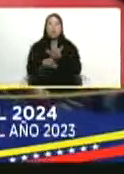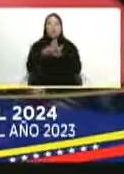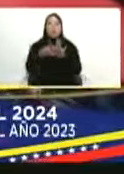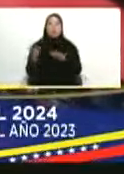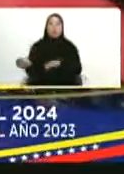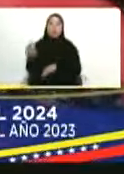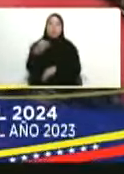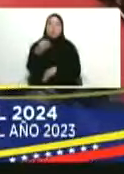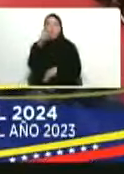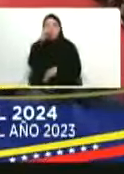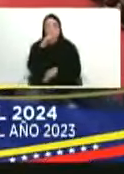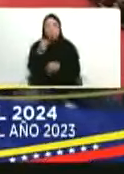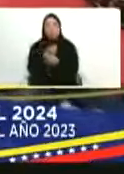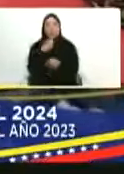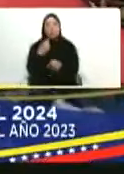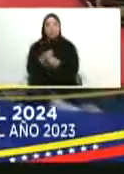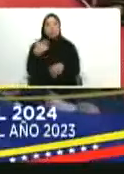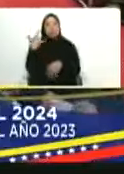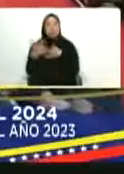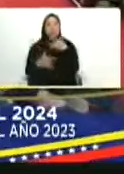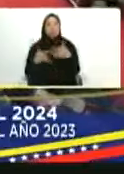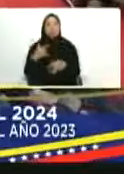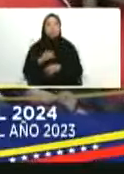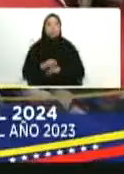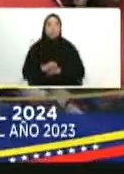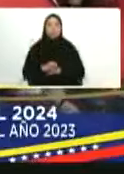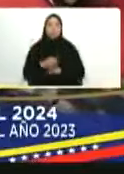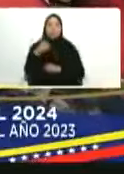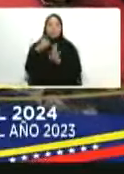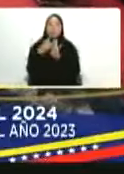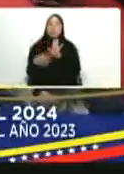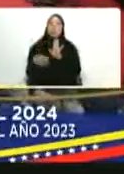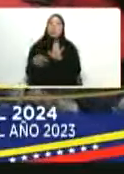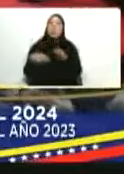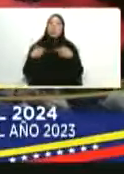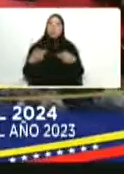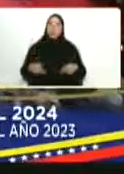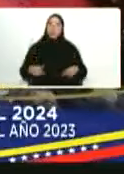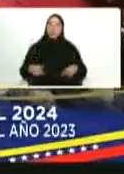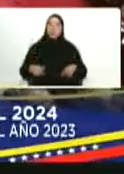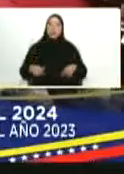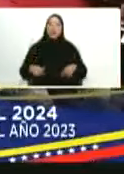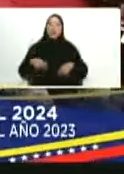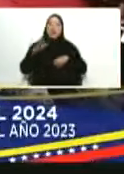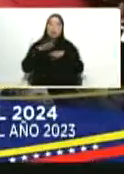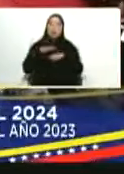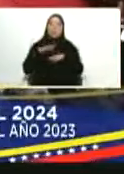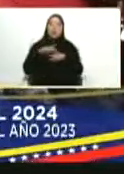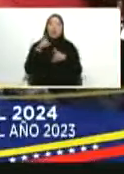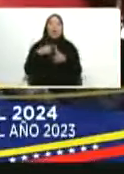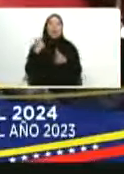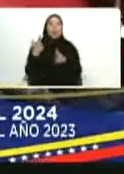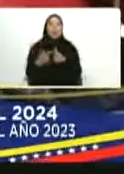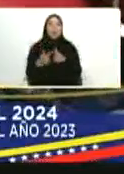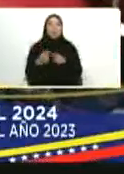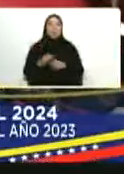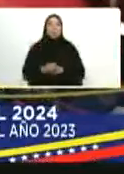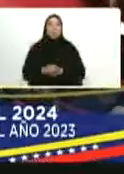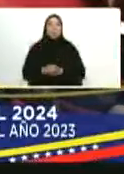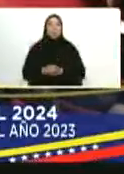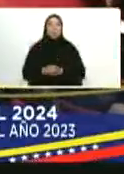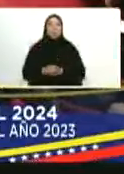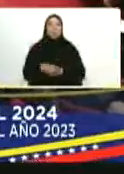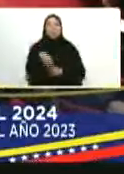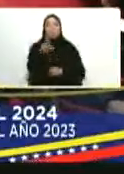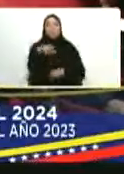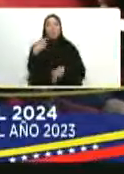más avanzadas doctrinas de los derechos humanos. Ha llamado entonces a profundizar hoy más que nunca